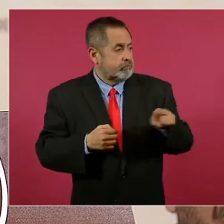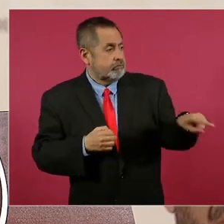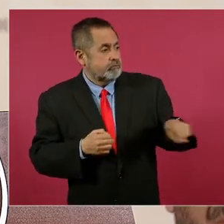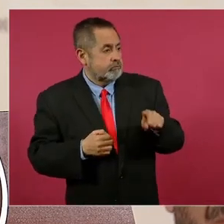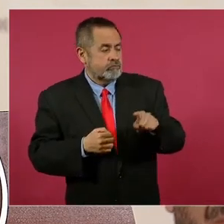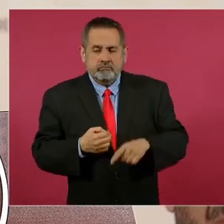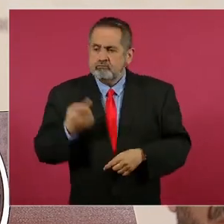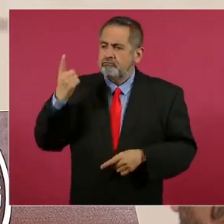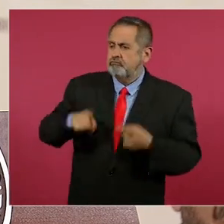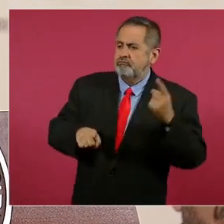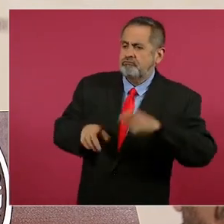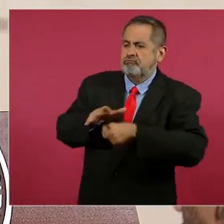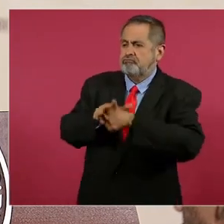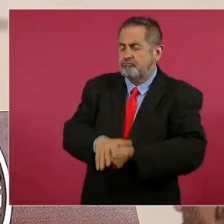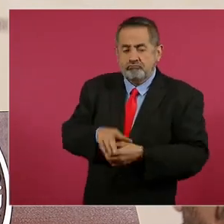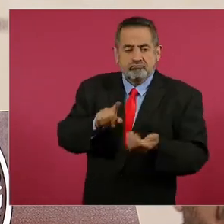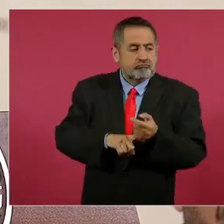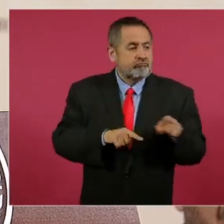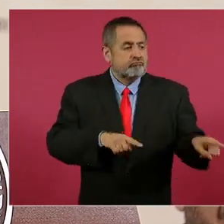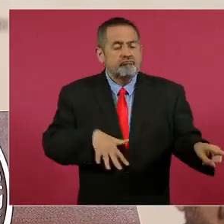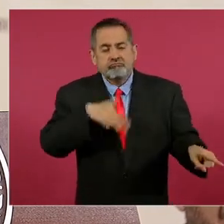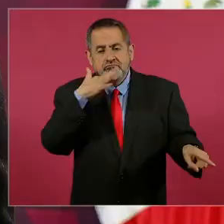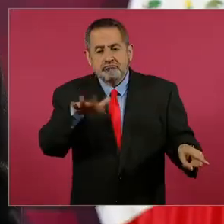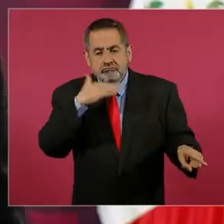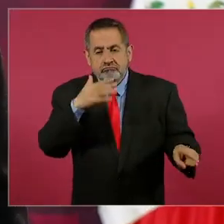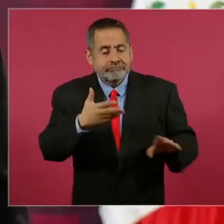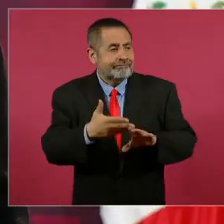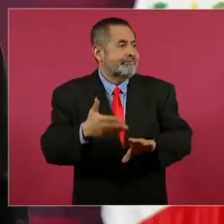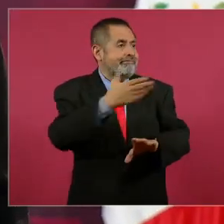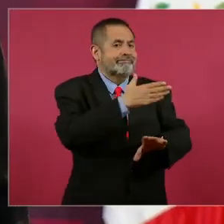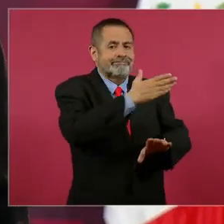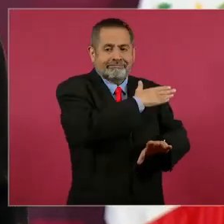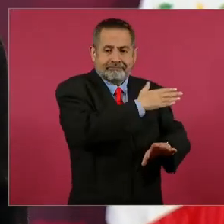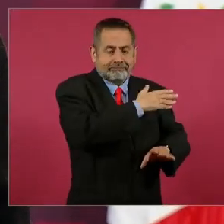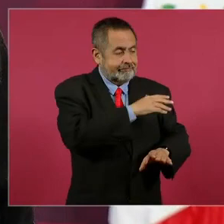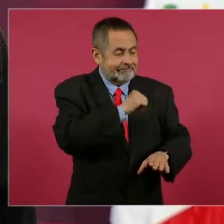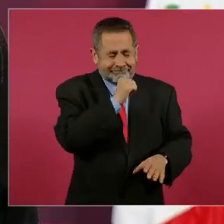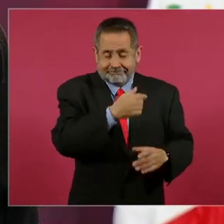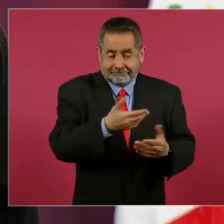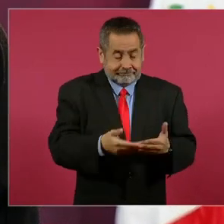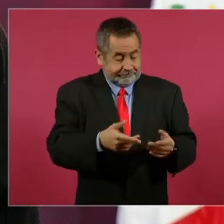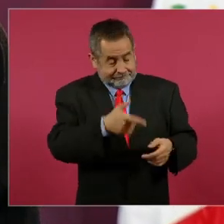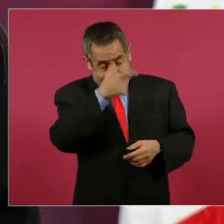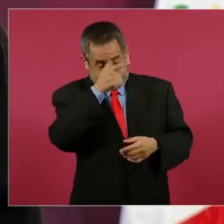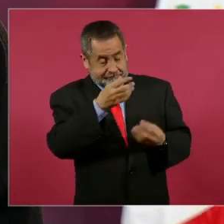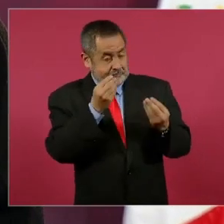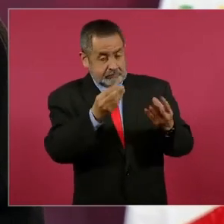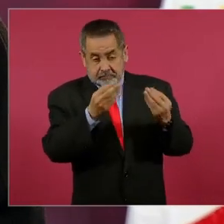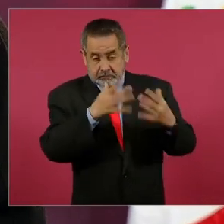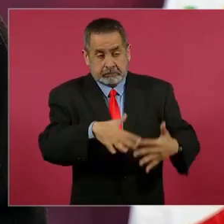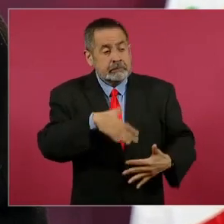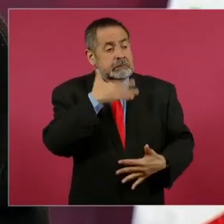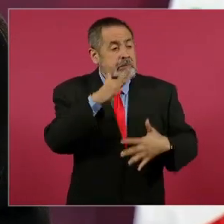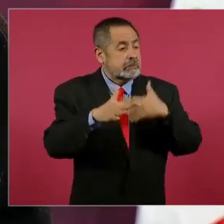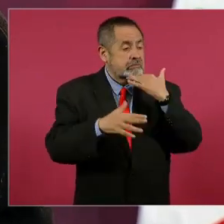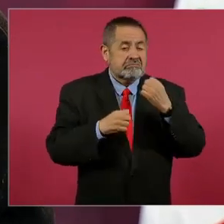autoritarismo y de corrupción nunca visto en la historia de México.